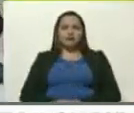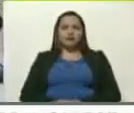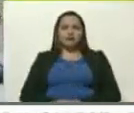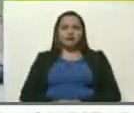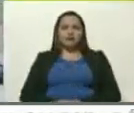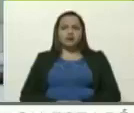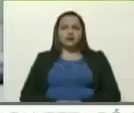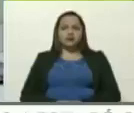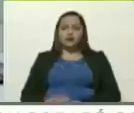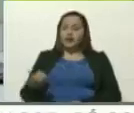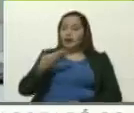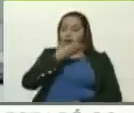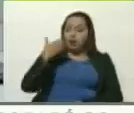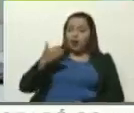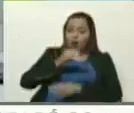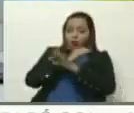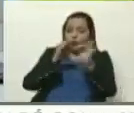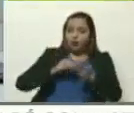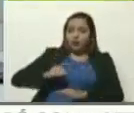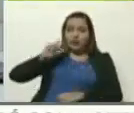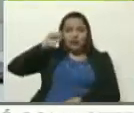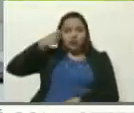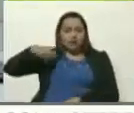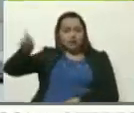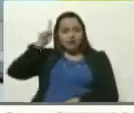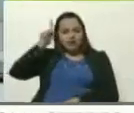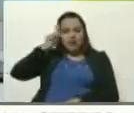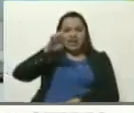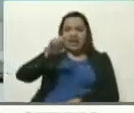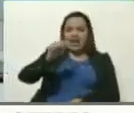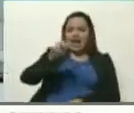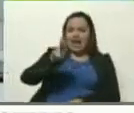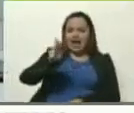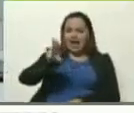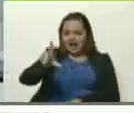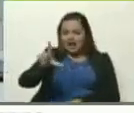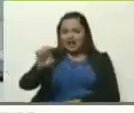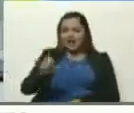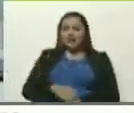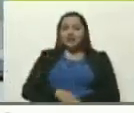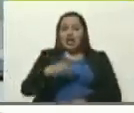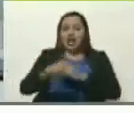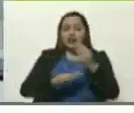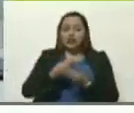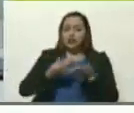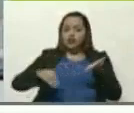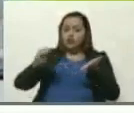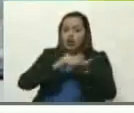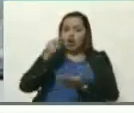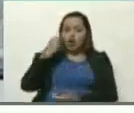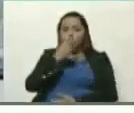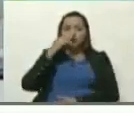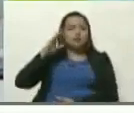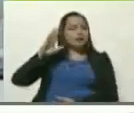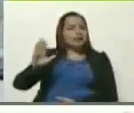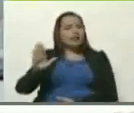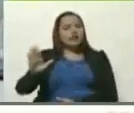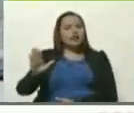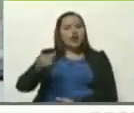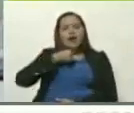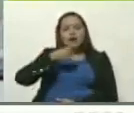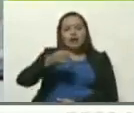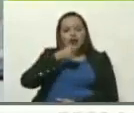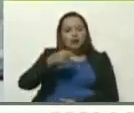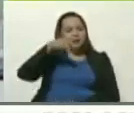¿Qué mejor forma de recordar al profesor Earle Herrera que reafirmando el compromiso con periodismo real, periodismo militante,